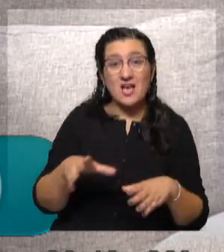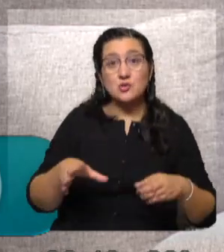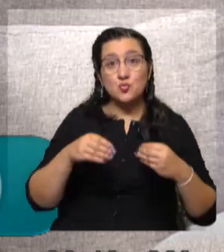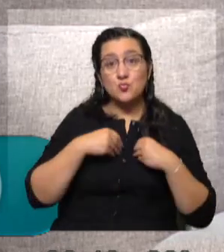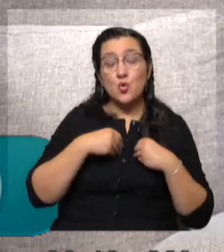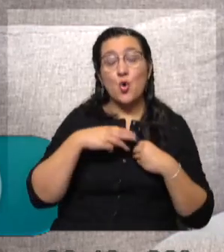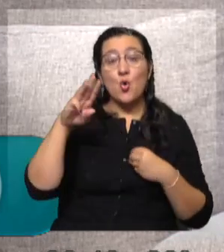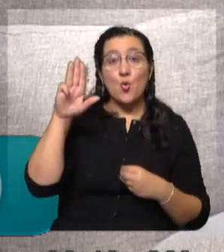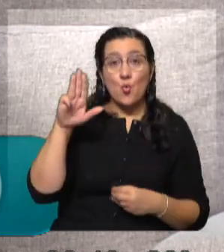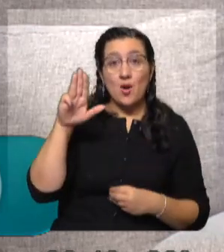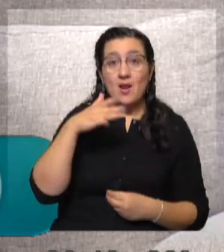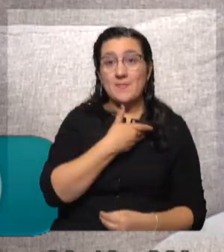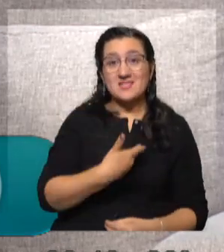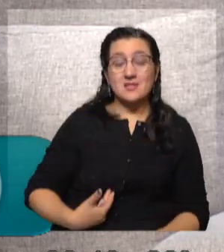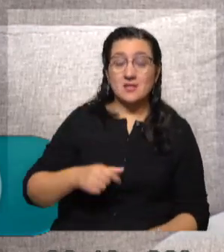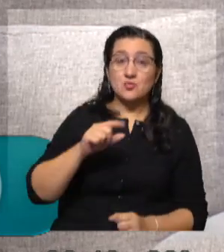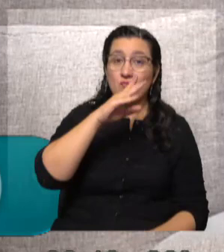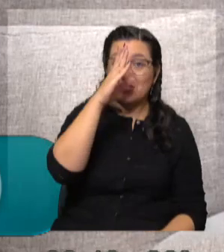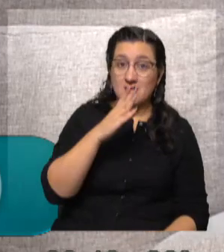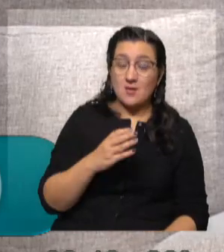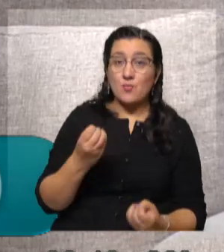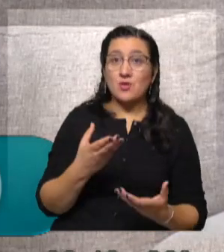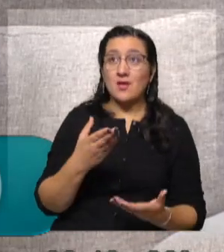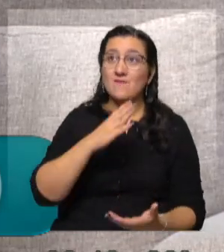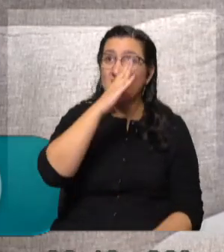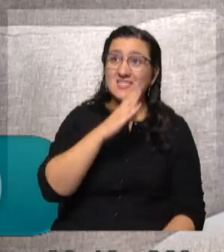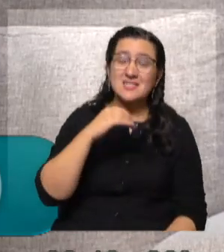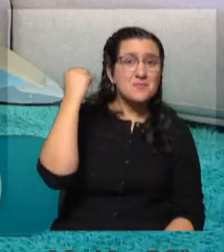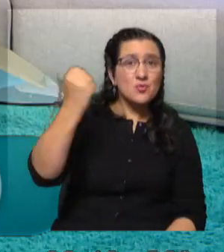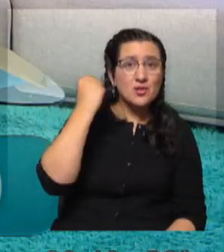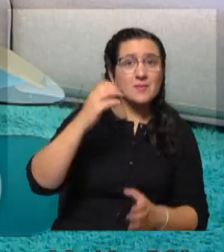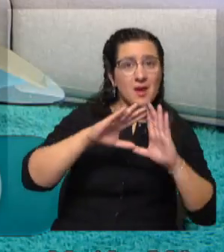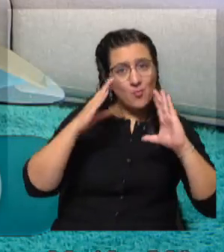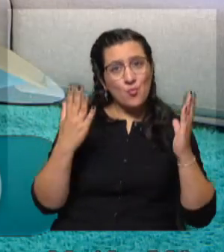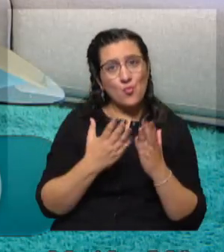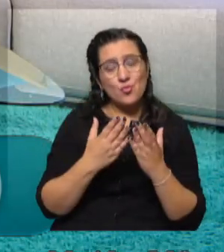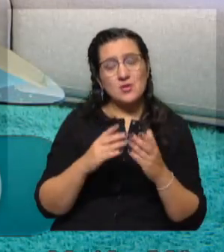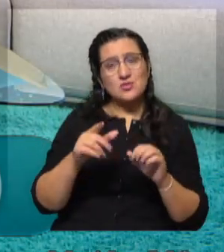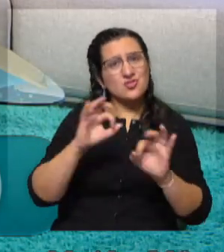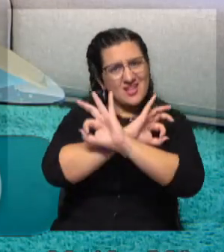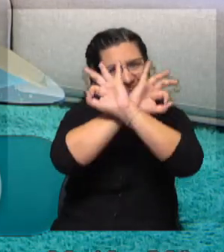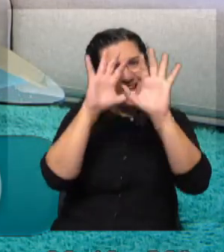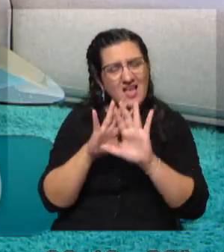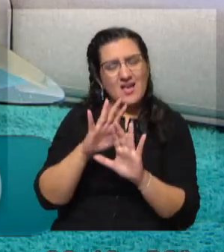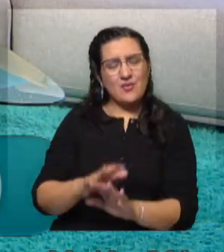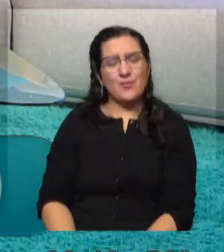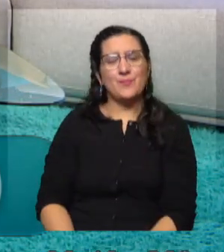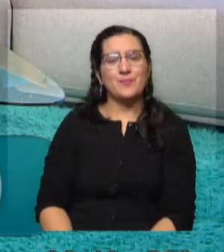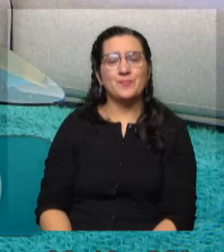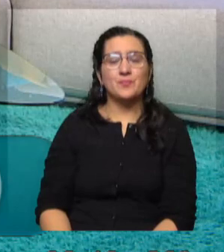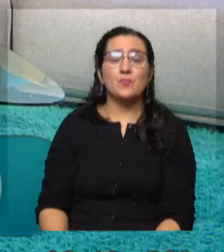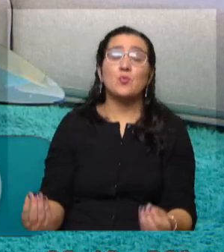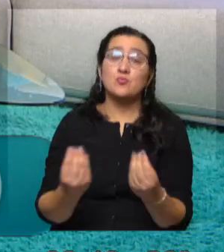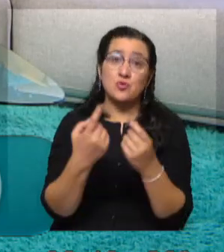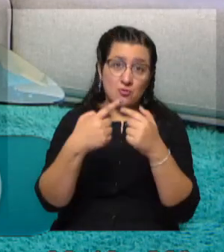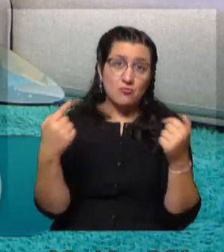eh pensar Qué significa porque Brasil es muy importante para el mundo eso está claro por estas repercusiones que estábamos diciendo y por muchas